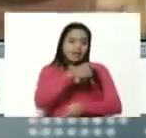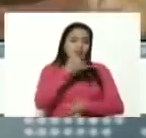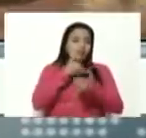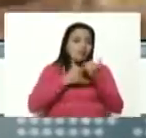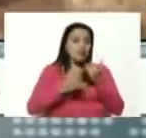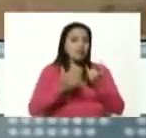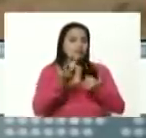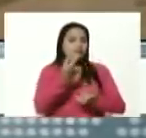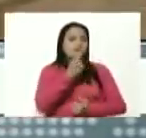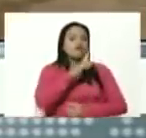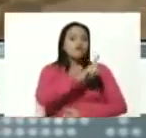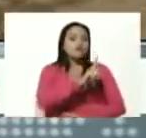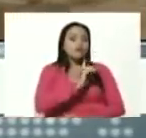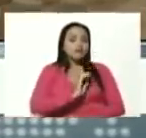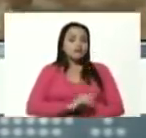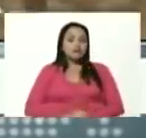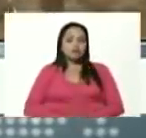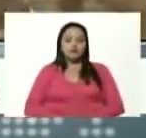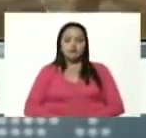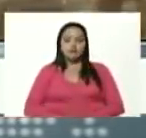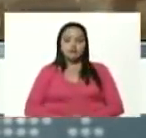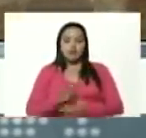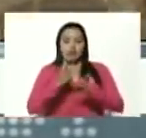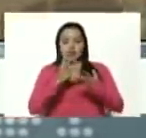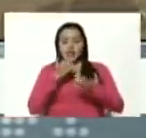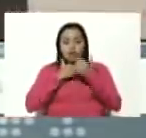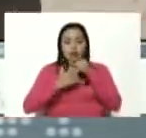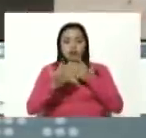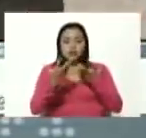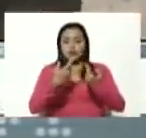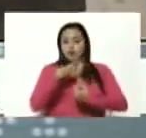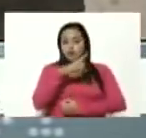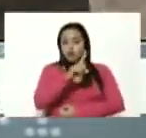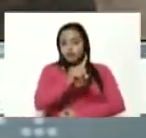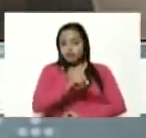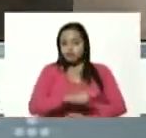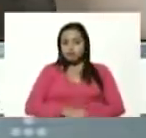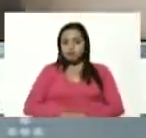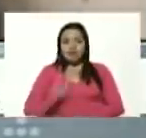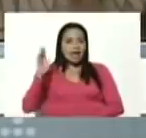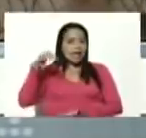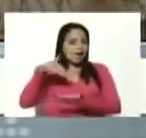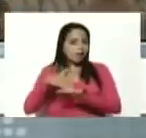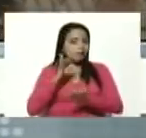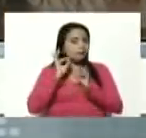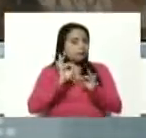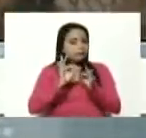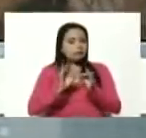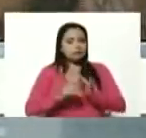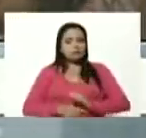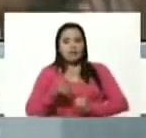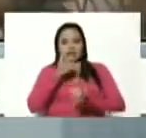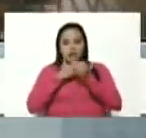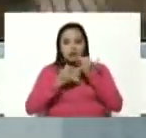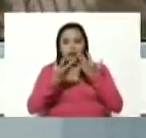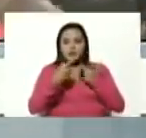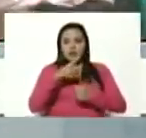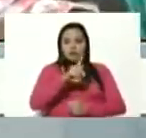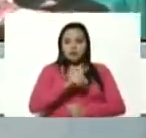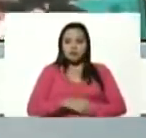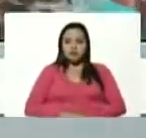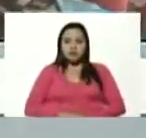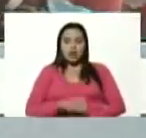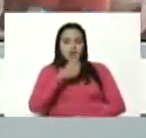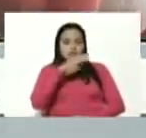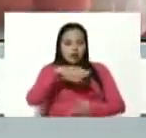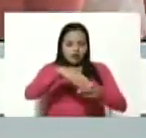uno. Falla número uno. Tador Agua. Falla número uno. Sasaima no le llegó el